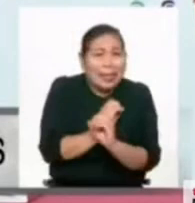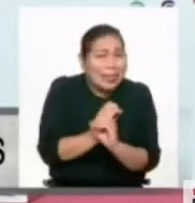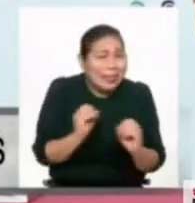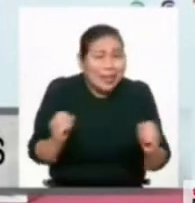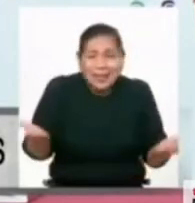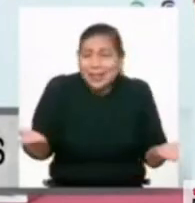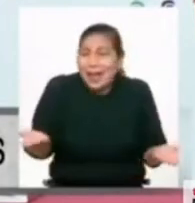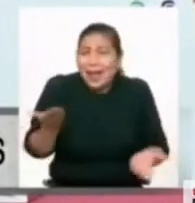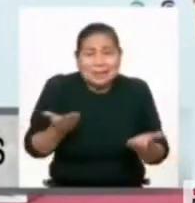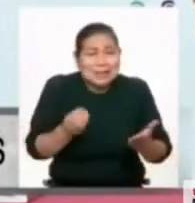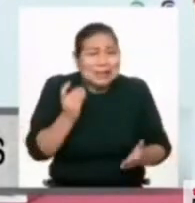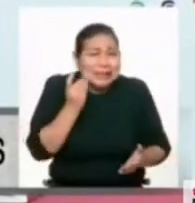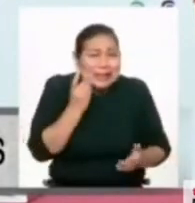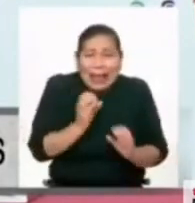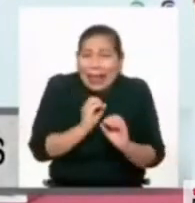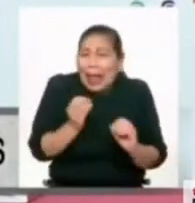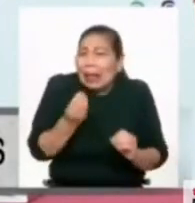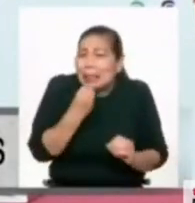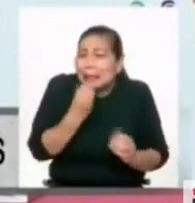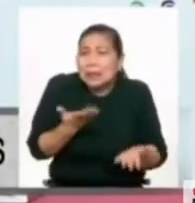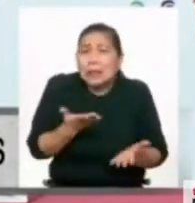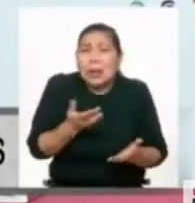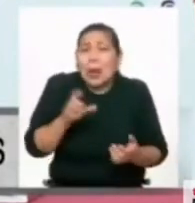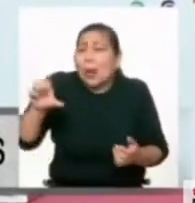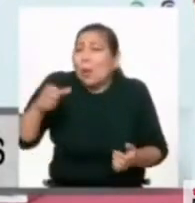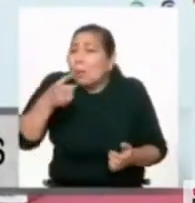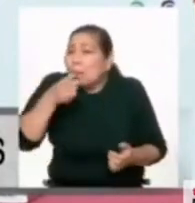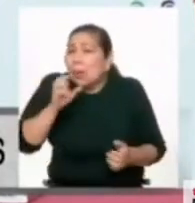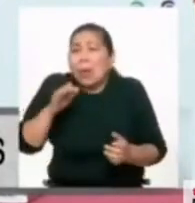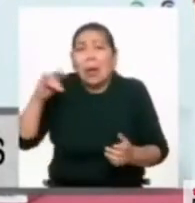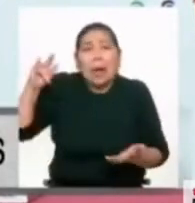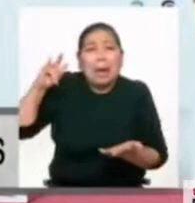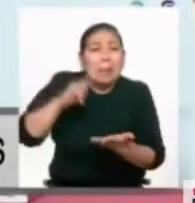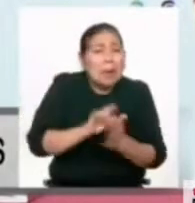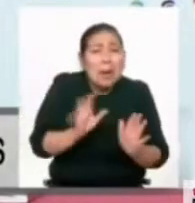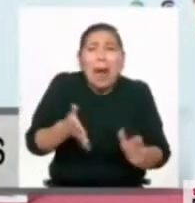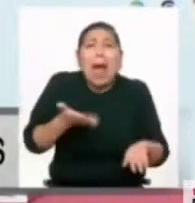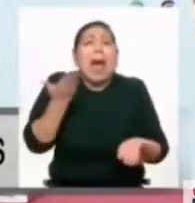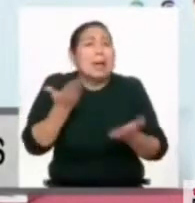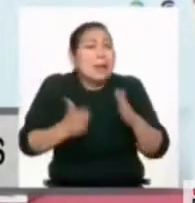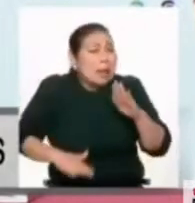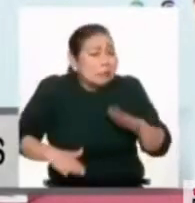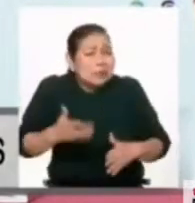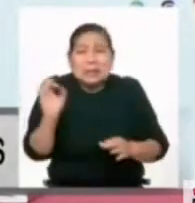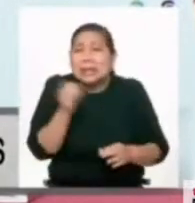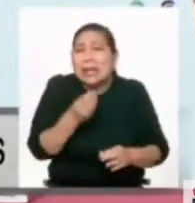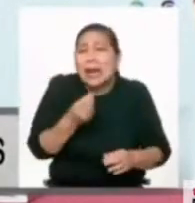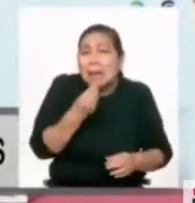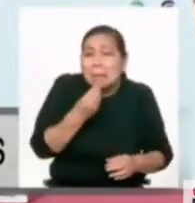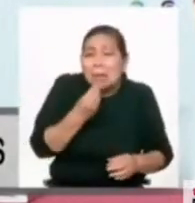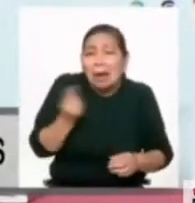almorzamos. A veces no almorzamos. A veces tomamos un refrigerio en el avión. O a veces, sin